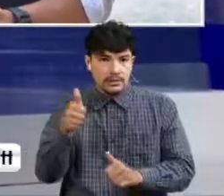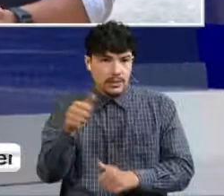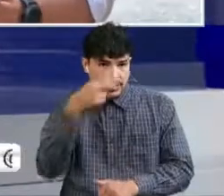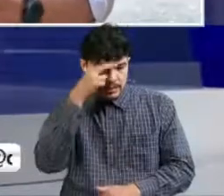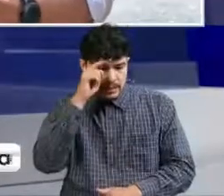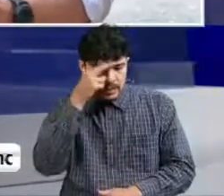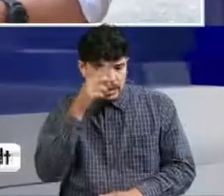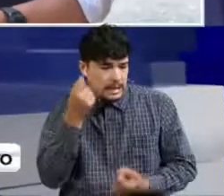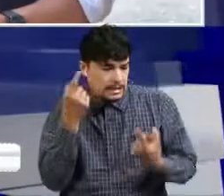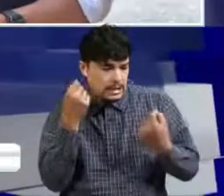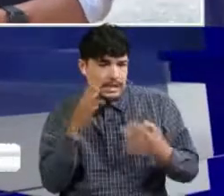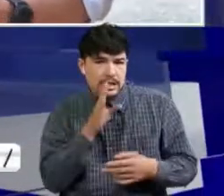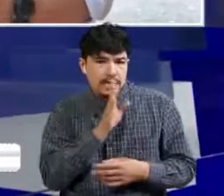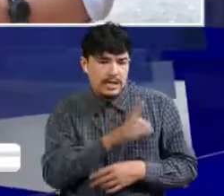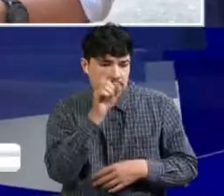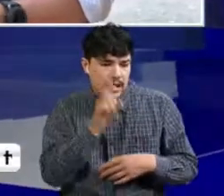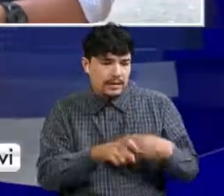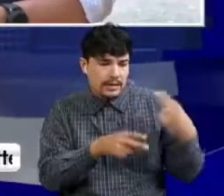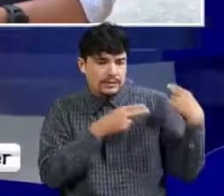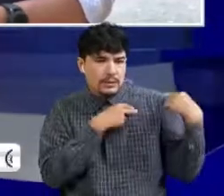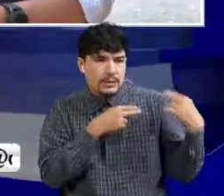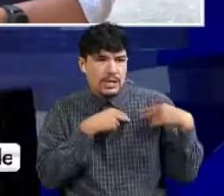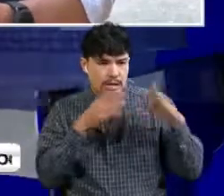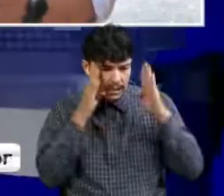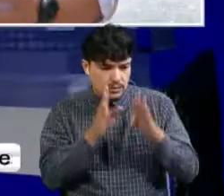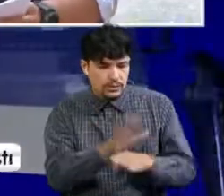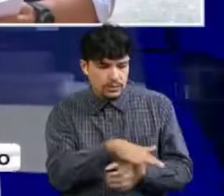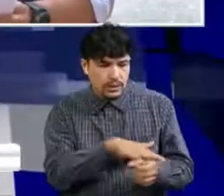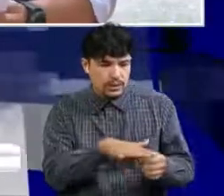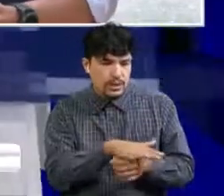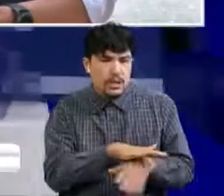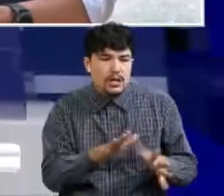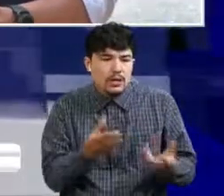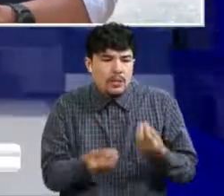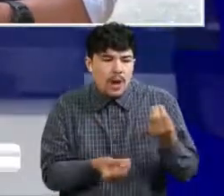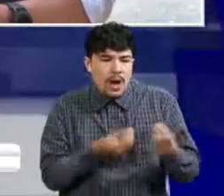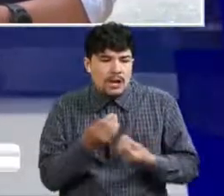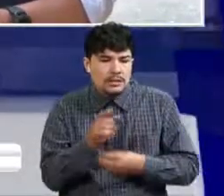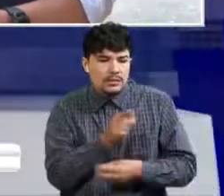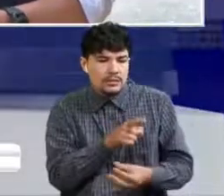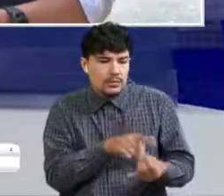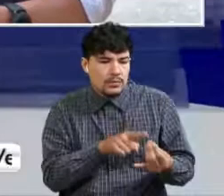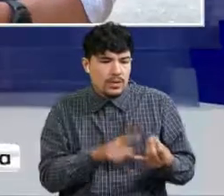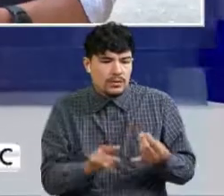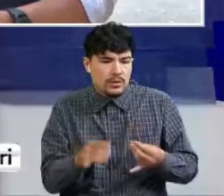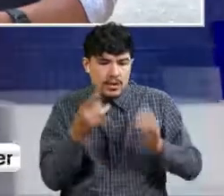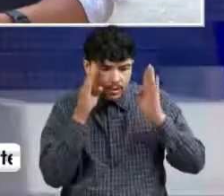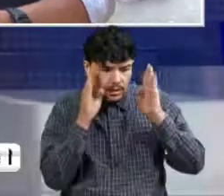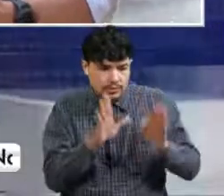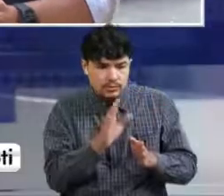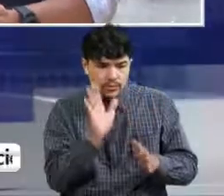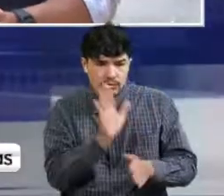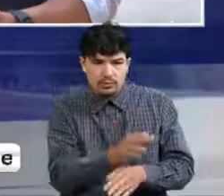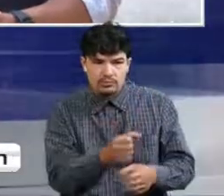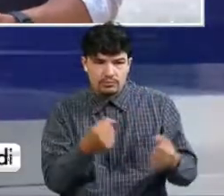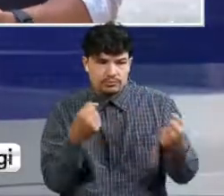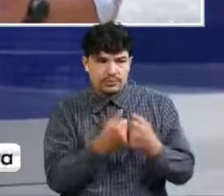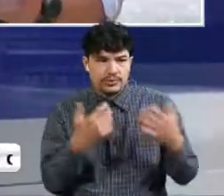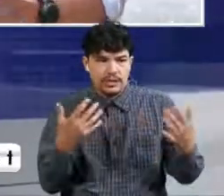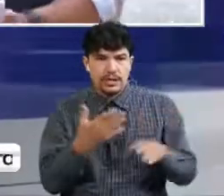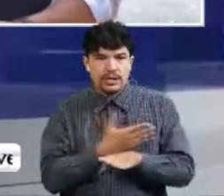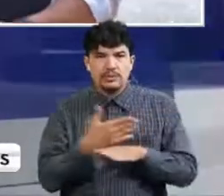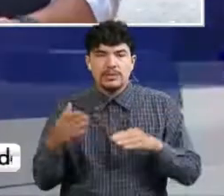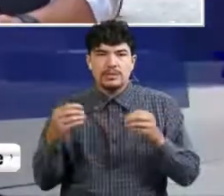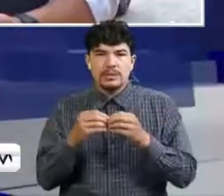finalmente quien debe tener la responsabilidad en esta situación y qué hacer en los casos en los que se presenta un accidente esta es toda la información